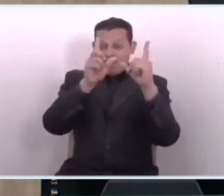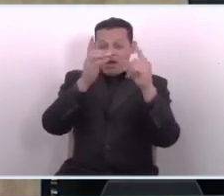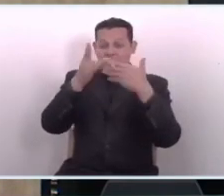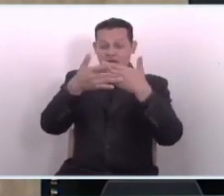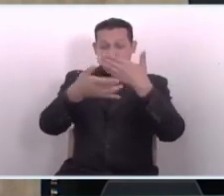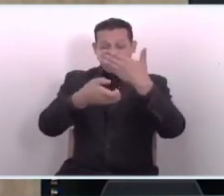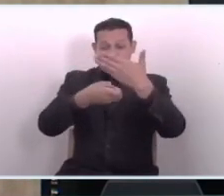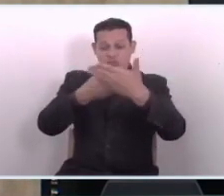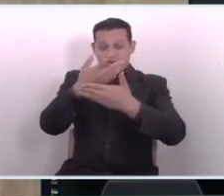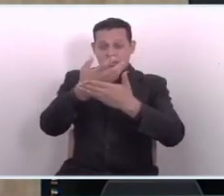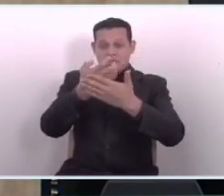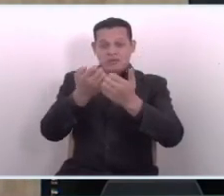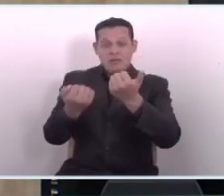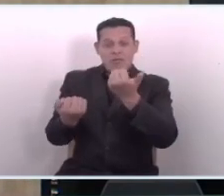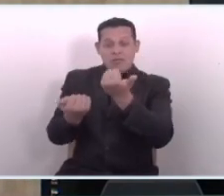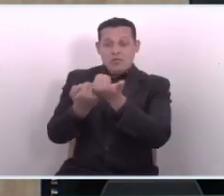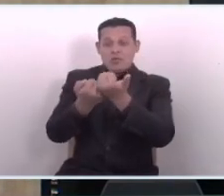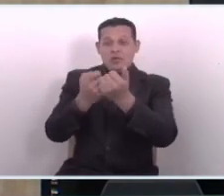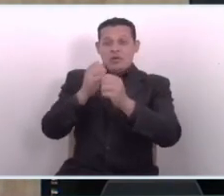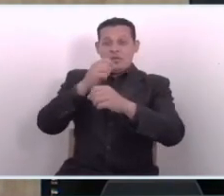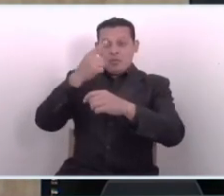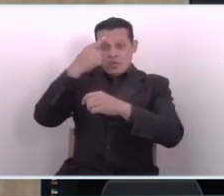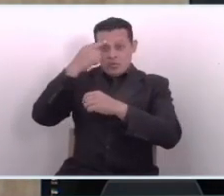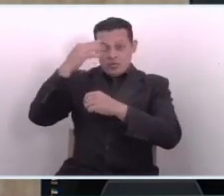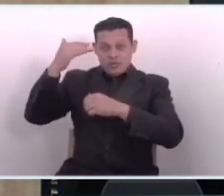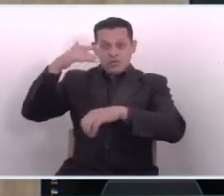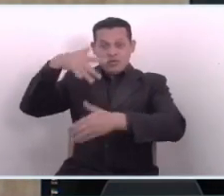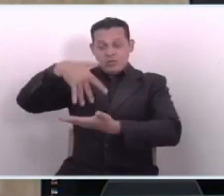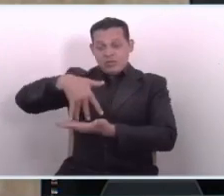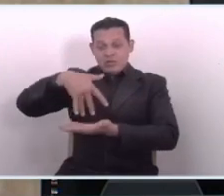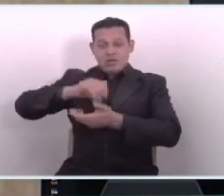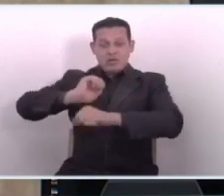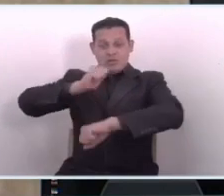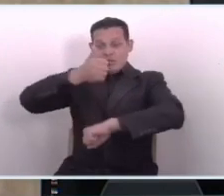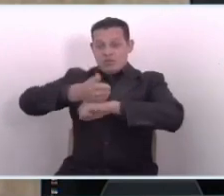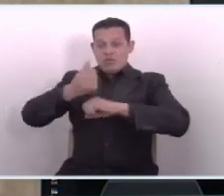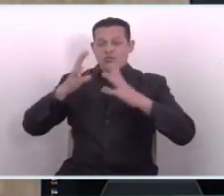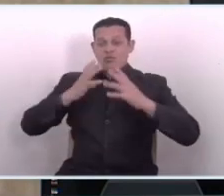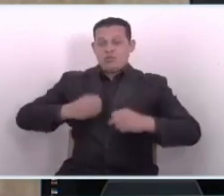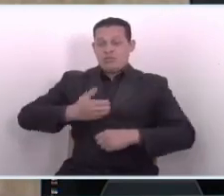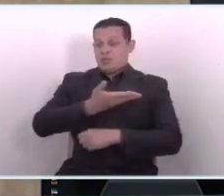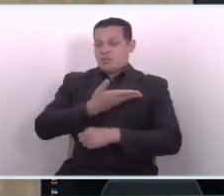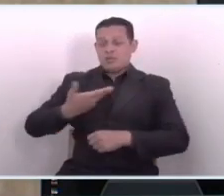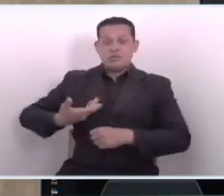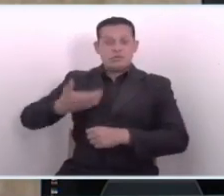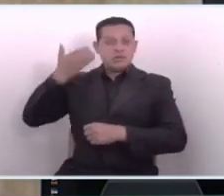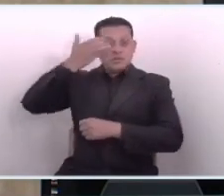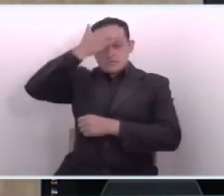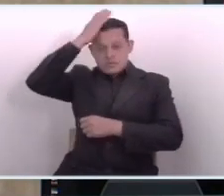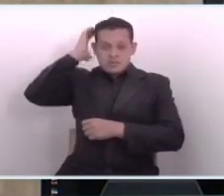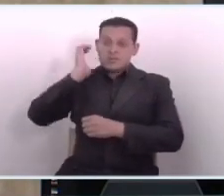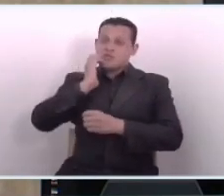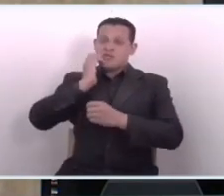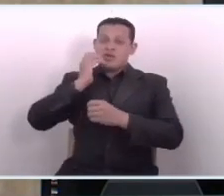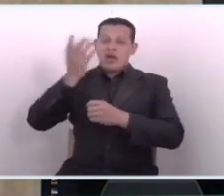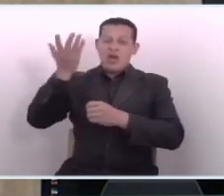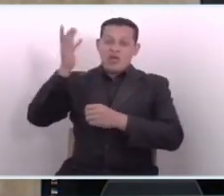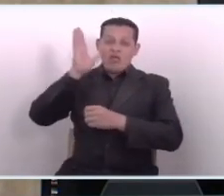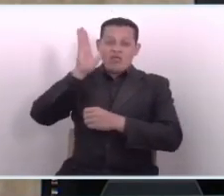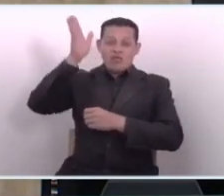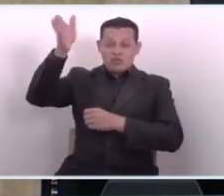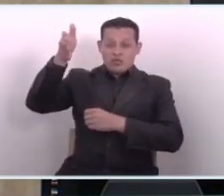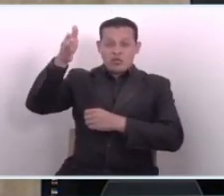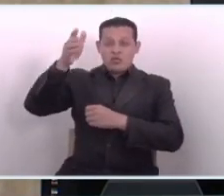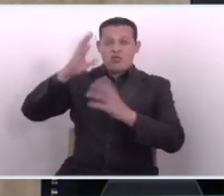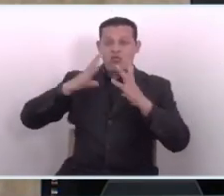actualizada del impacto de las políticas públicas implementadas tanto por el gobierno del presidente Bukele como por otros gobiernos futuros